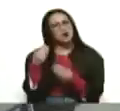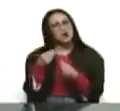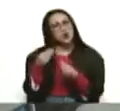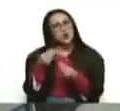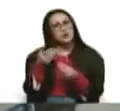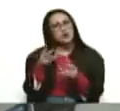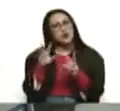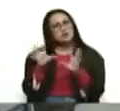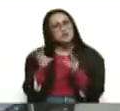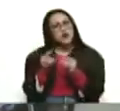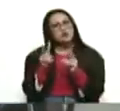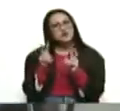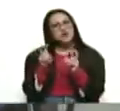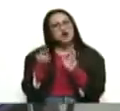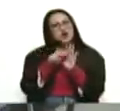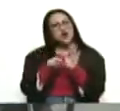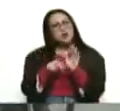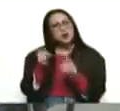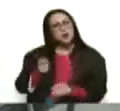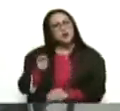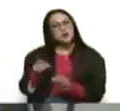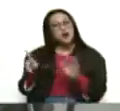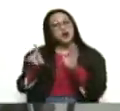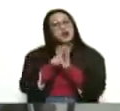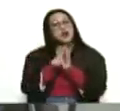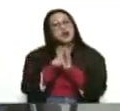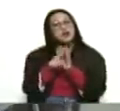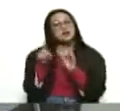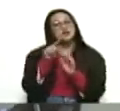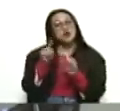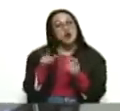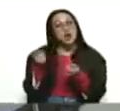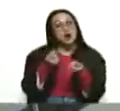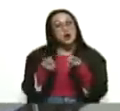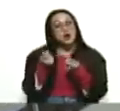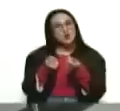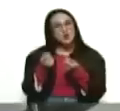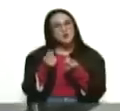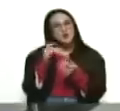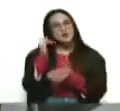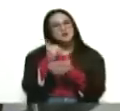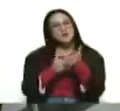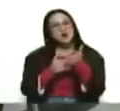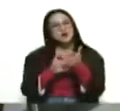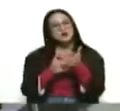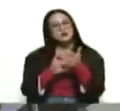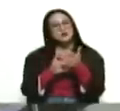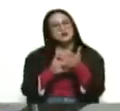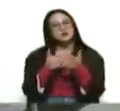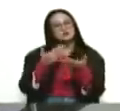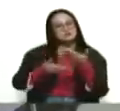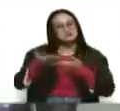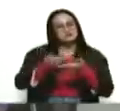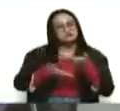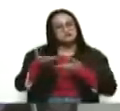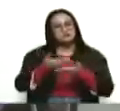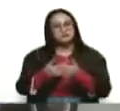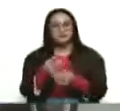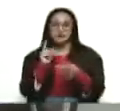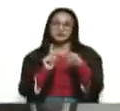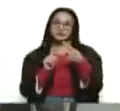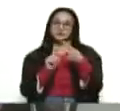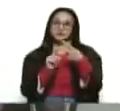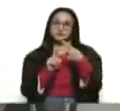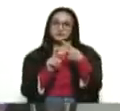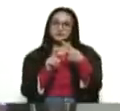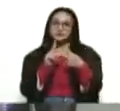esta nueva norma jurídica con la ley de zonas económicas y también con el impuesto de grandes transacciones. En segundo lugar,